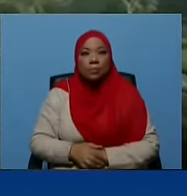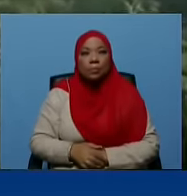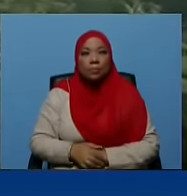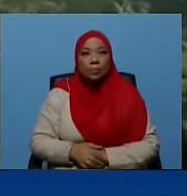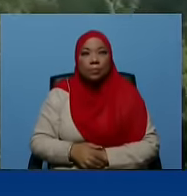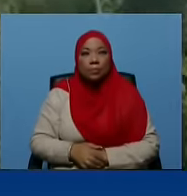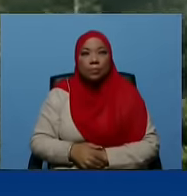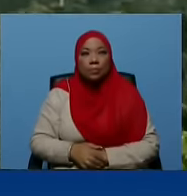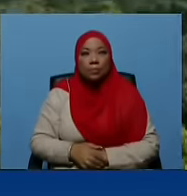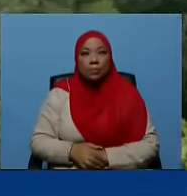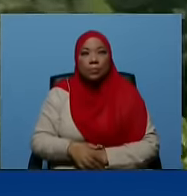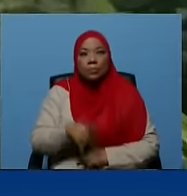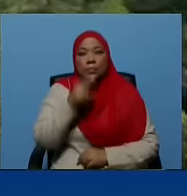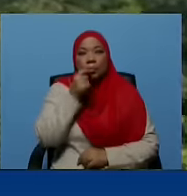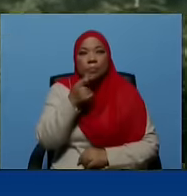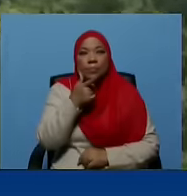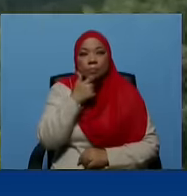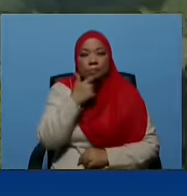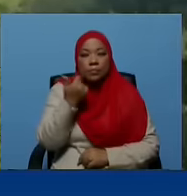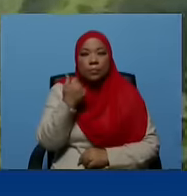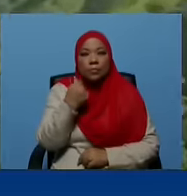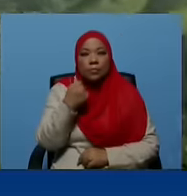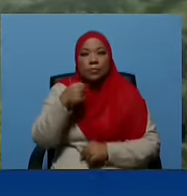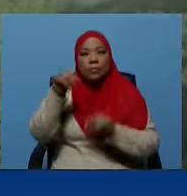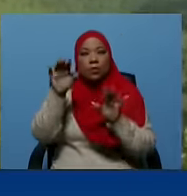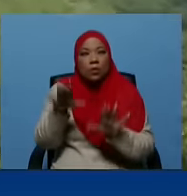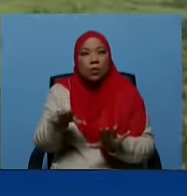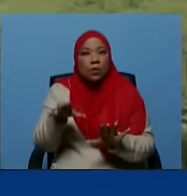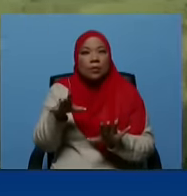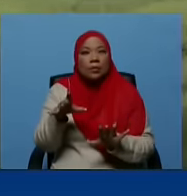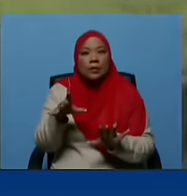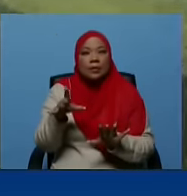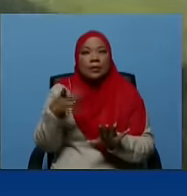sacaron no no trapo blanco que estoy rindiéndole